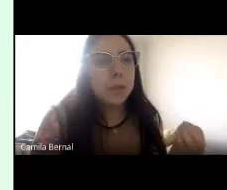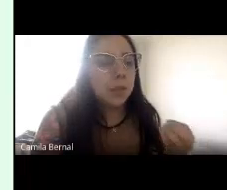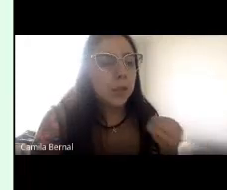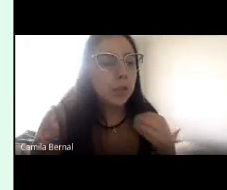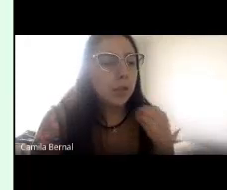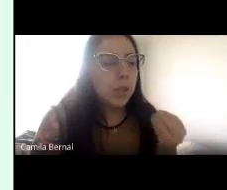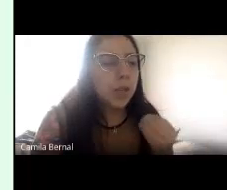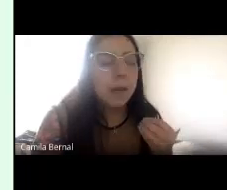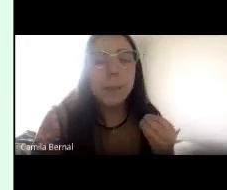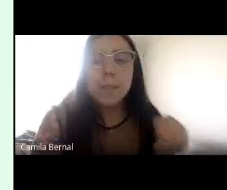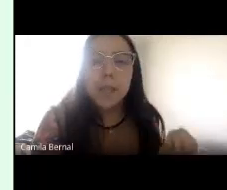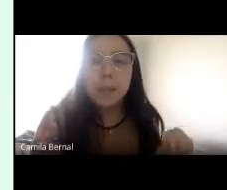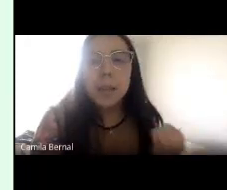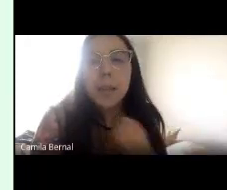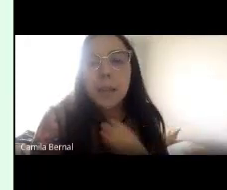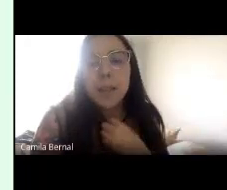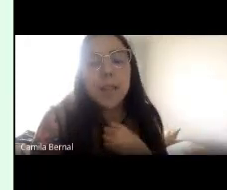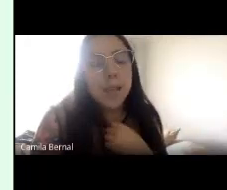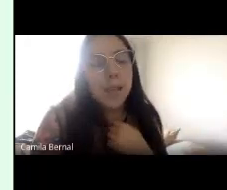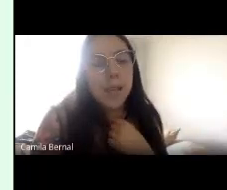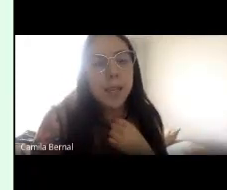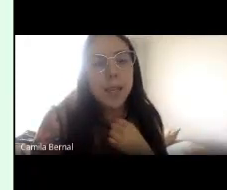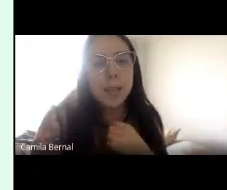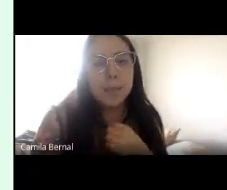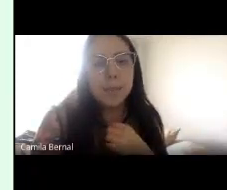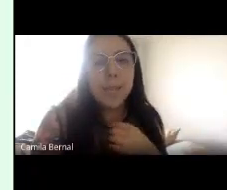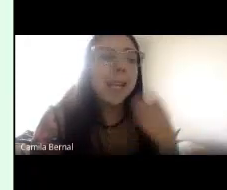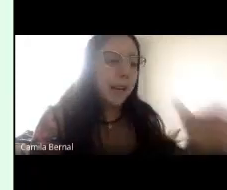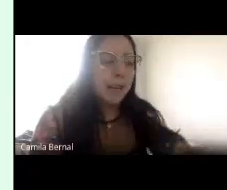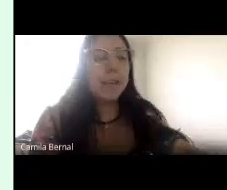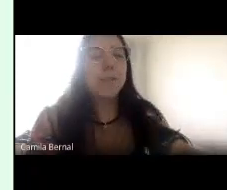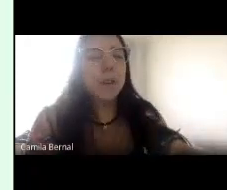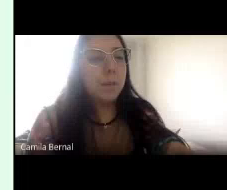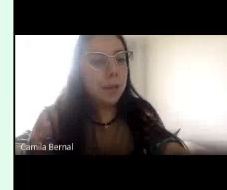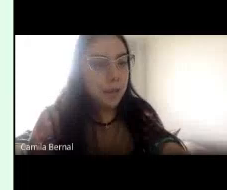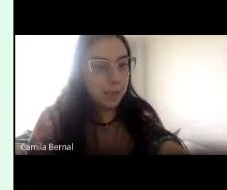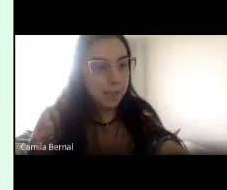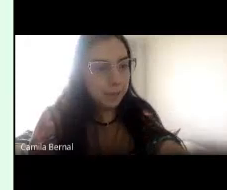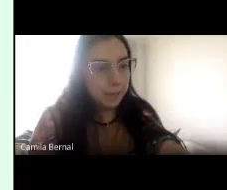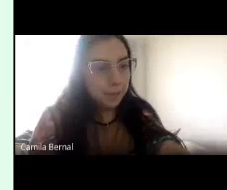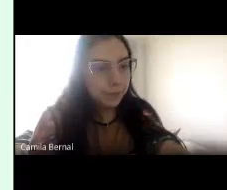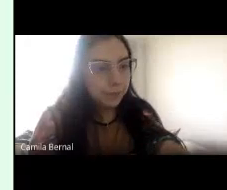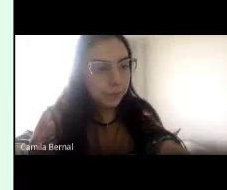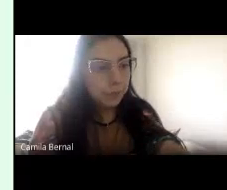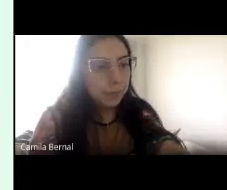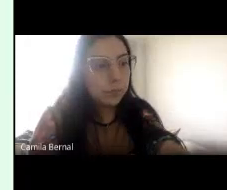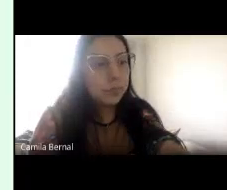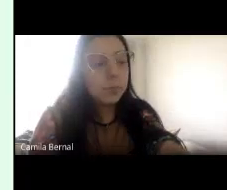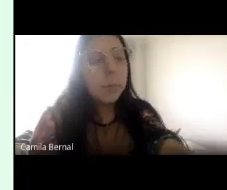y los patógenos no tienen la capacidad de generar enfermedades.